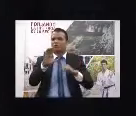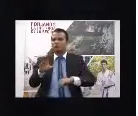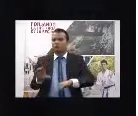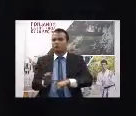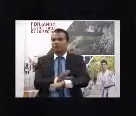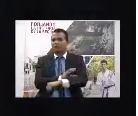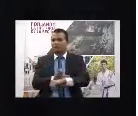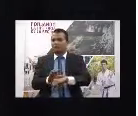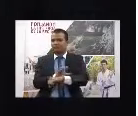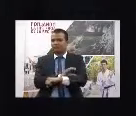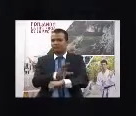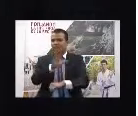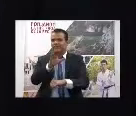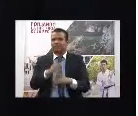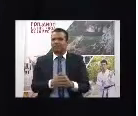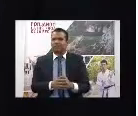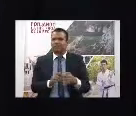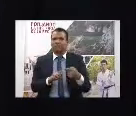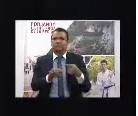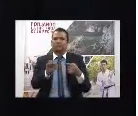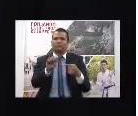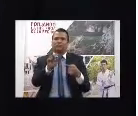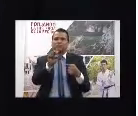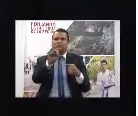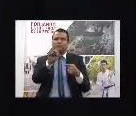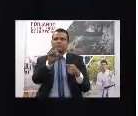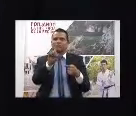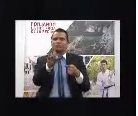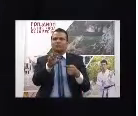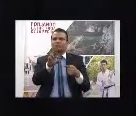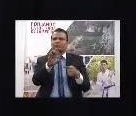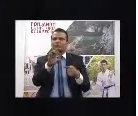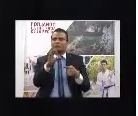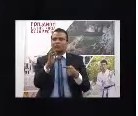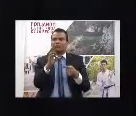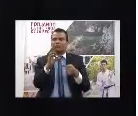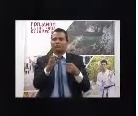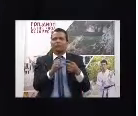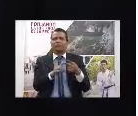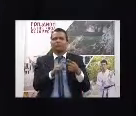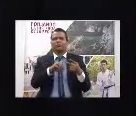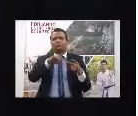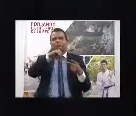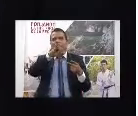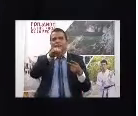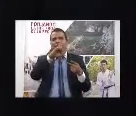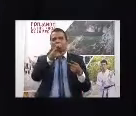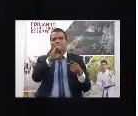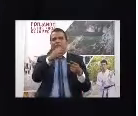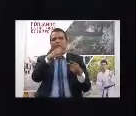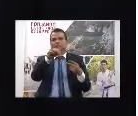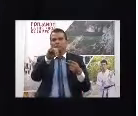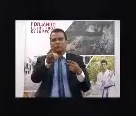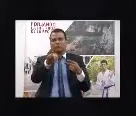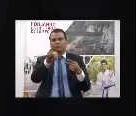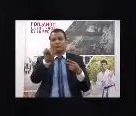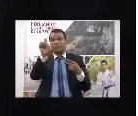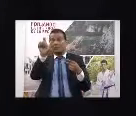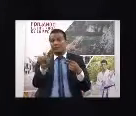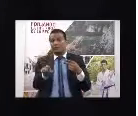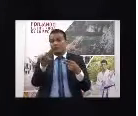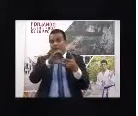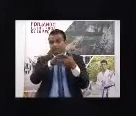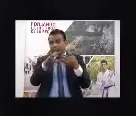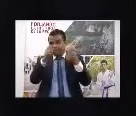información. Andrés Felipe Flores Bueno. John Albert Gamboa Osorio, uno de los